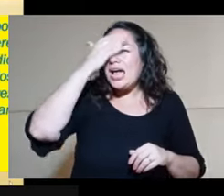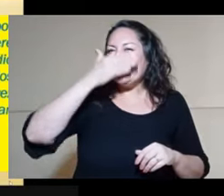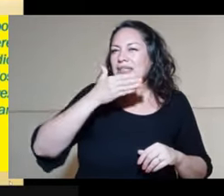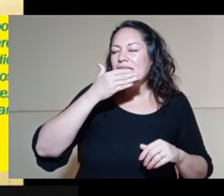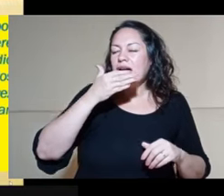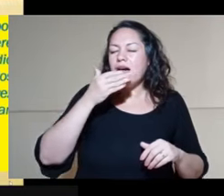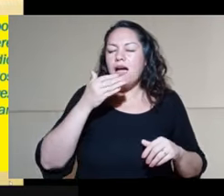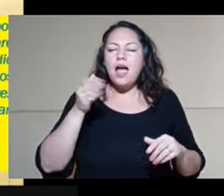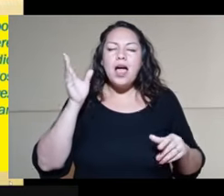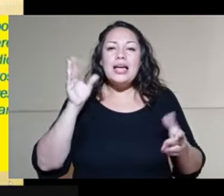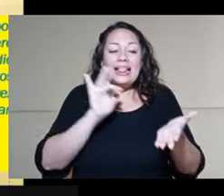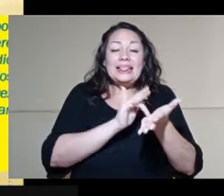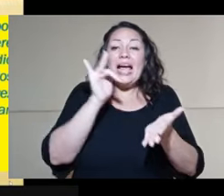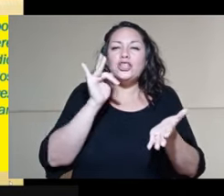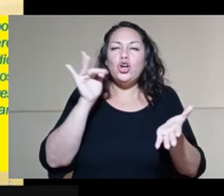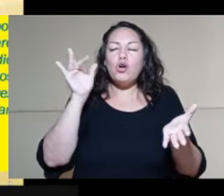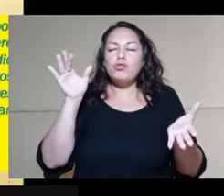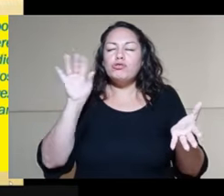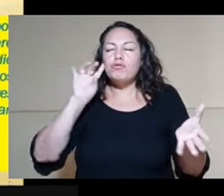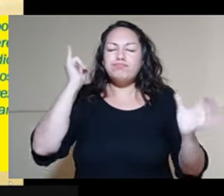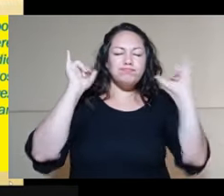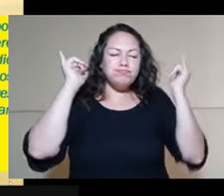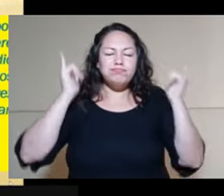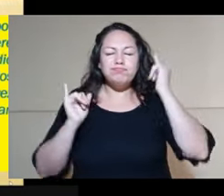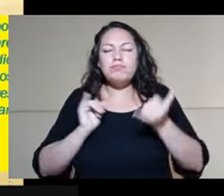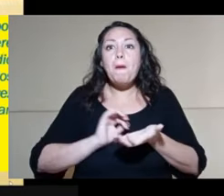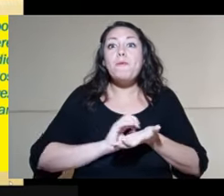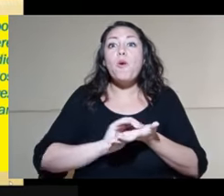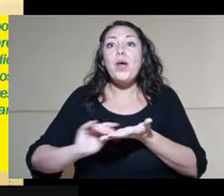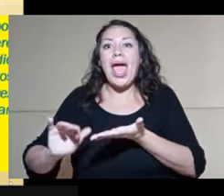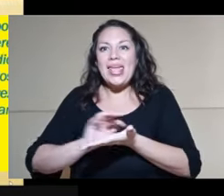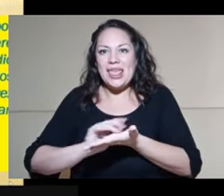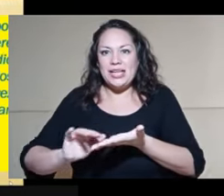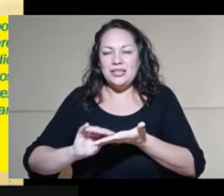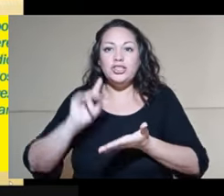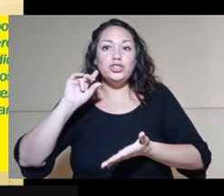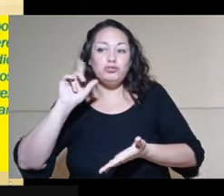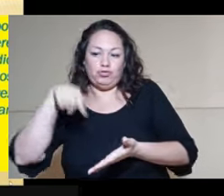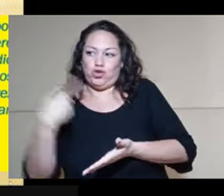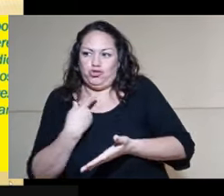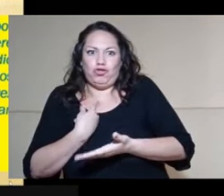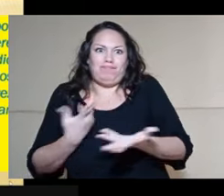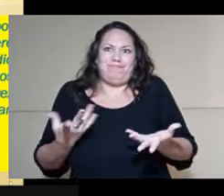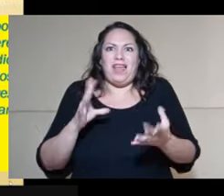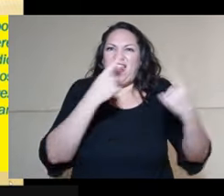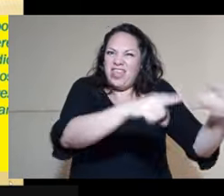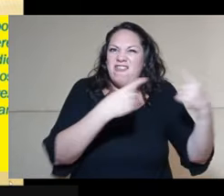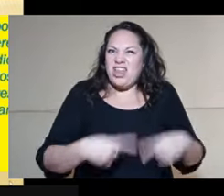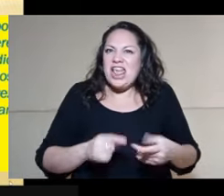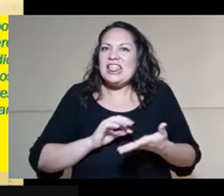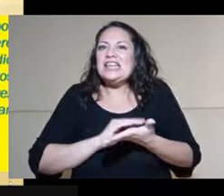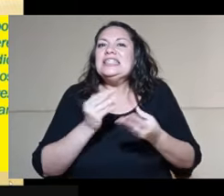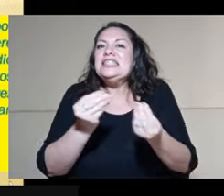El ciego tiene muy desarrollados los receptores del tacto para el sistema braille, que quizás que cualquiera de